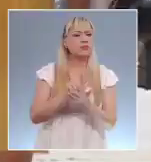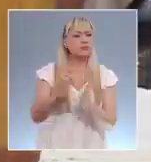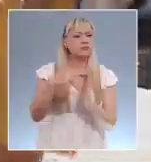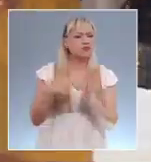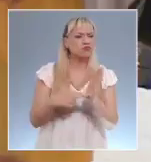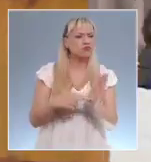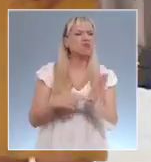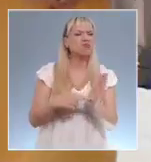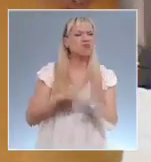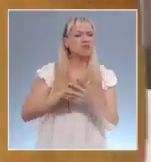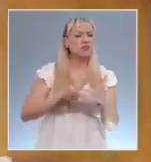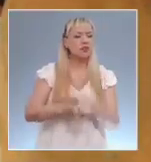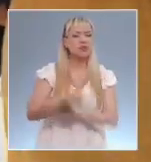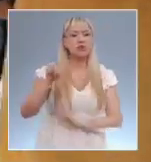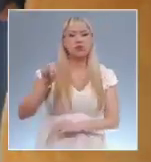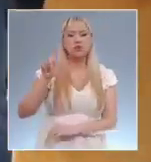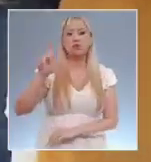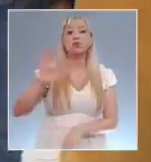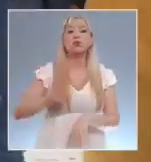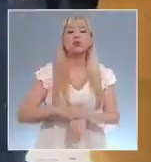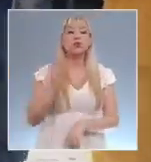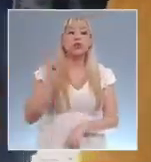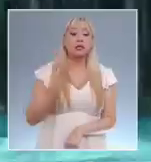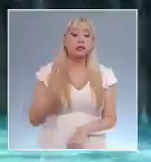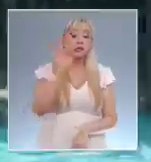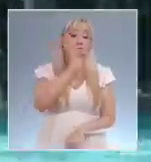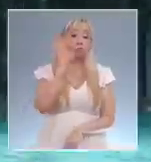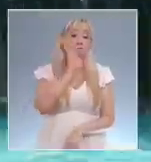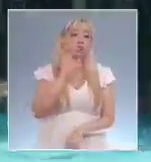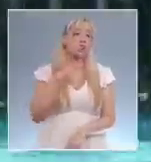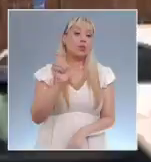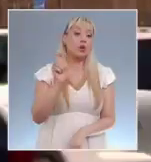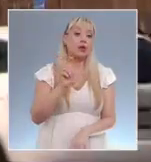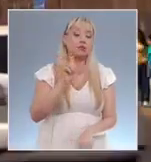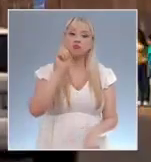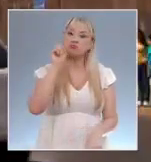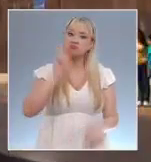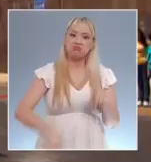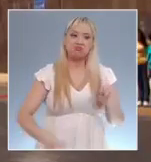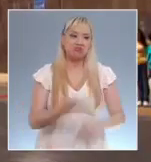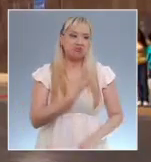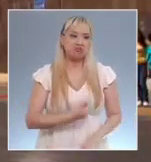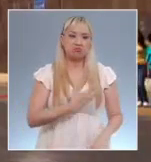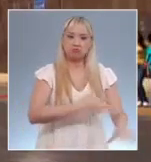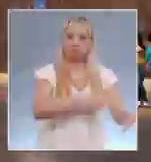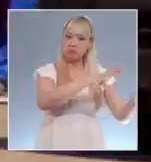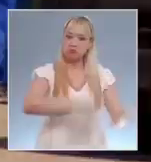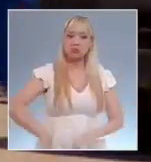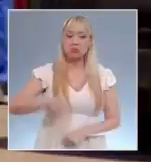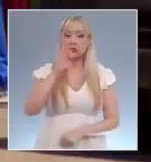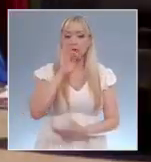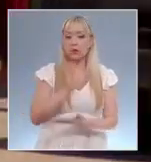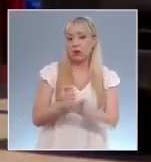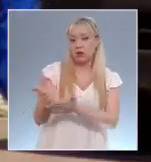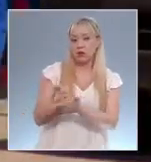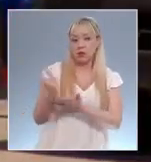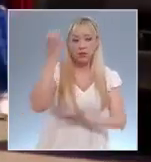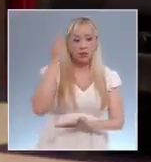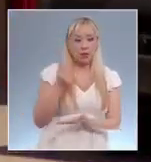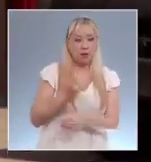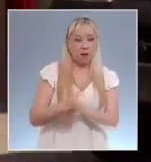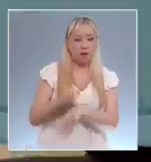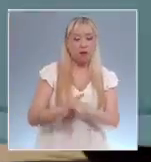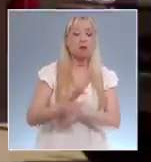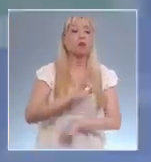la pérdida de la patria potestad por el incumplimiento de obligaciones alimentarias. Para el canal del Poder Judicial de la Federación, Mario López